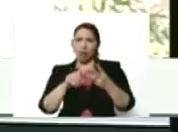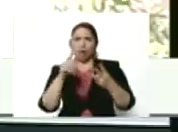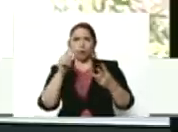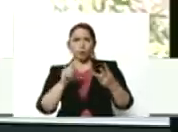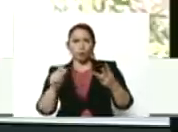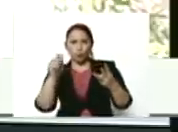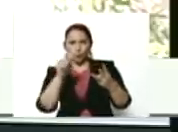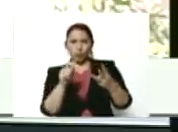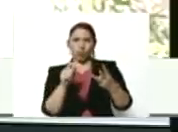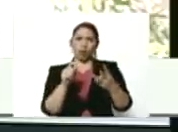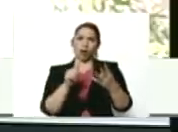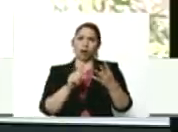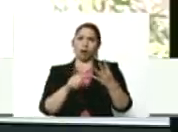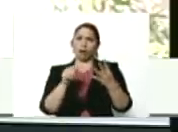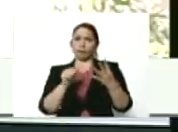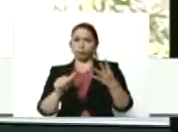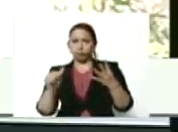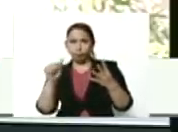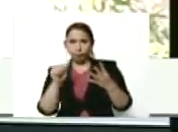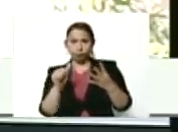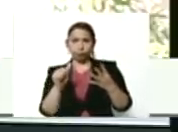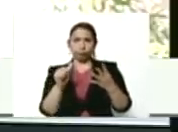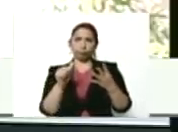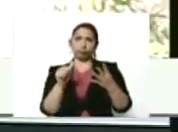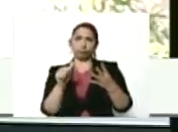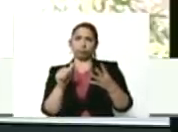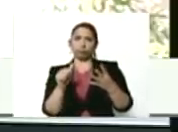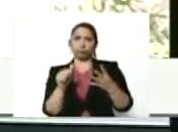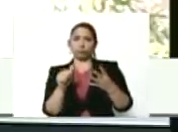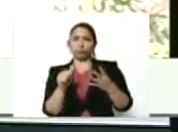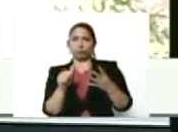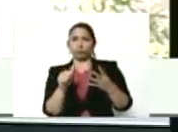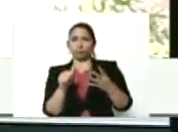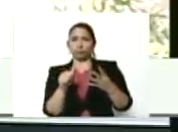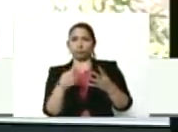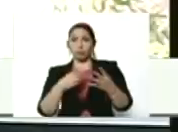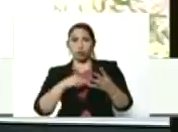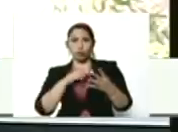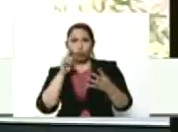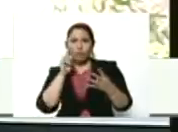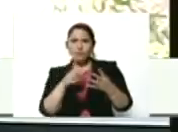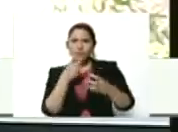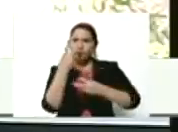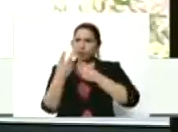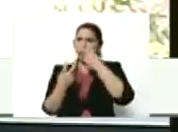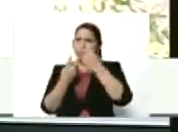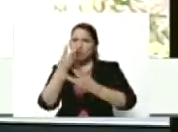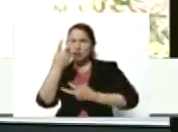Tunas, Artemisa, lo hemos recorriendo Cuba,